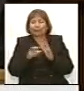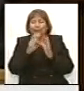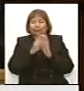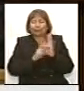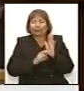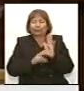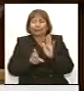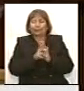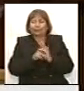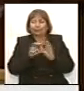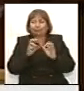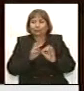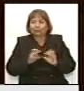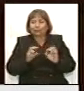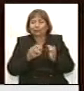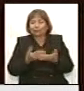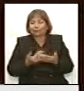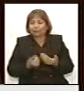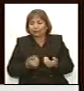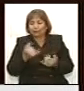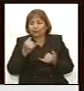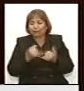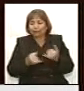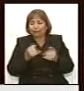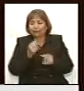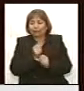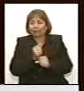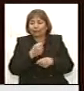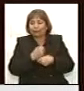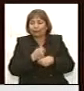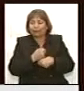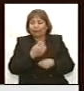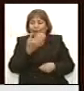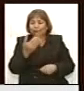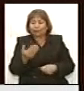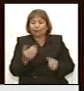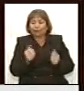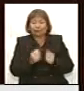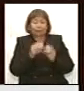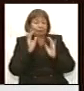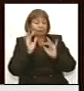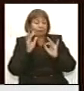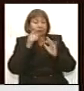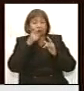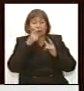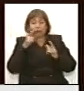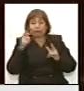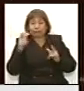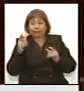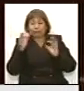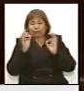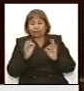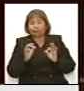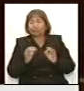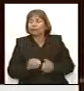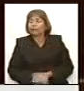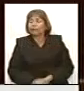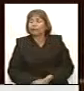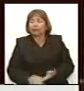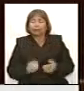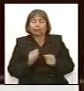y Predictámenes es la última obra de José Oviedo, connotado lingüista, que a su sólida